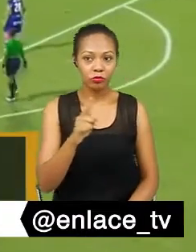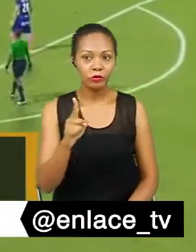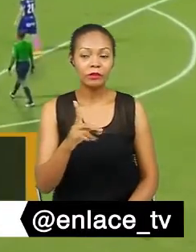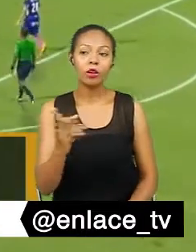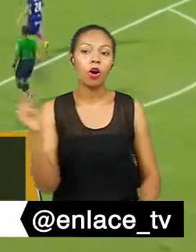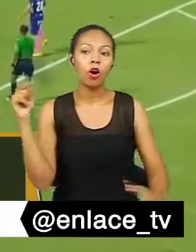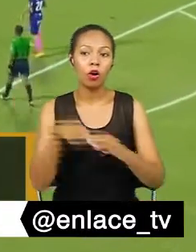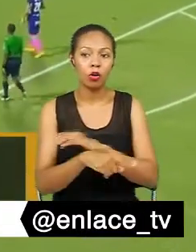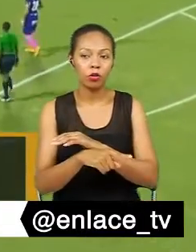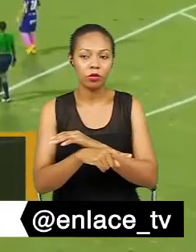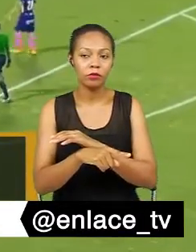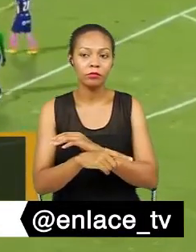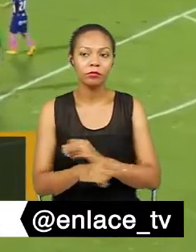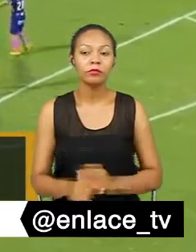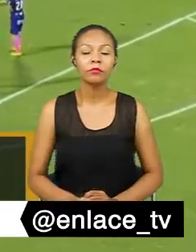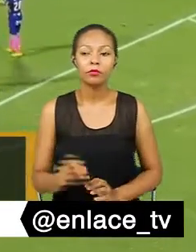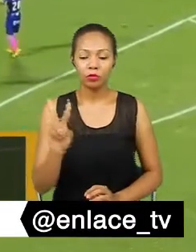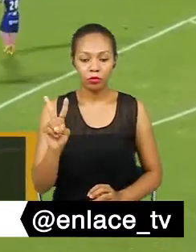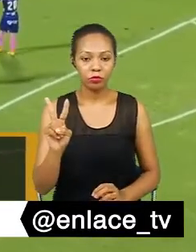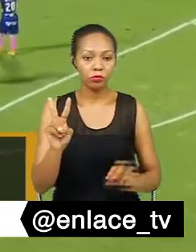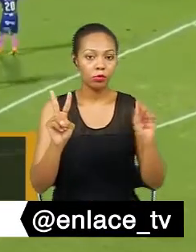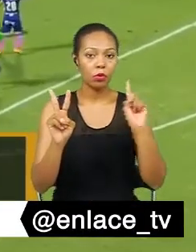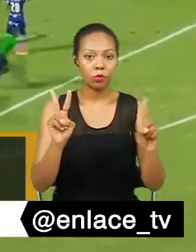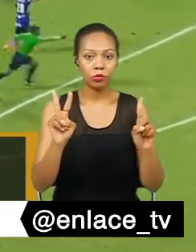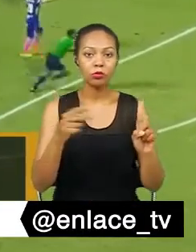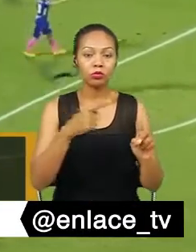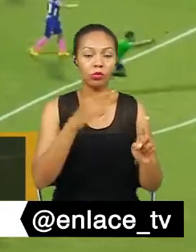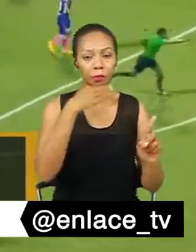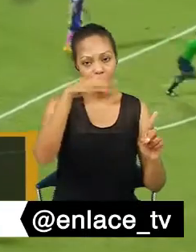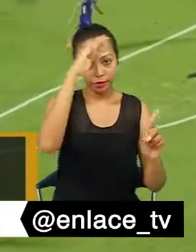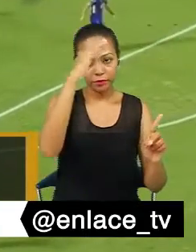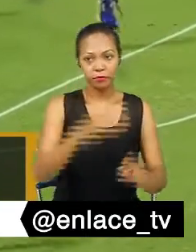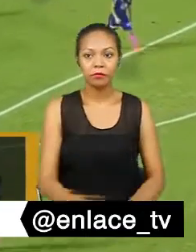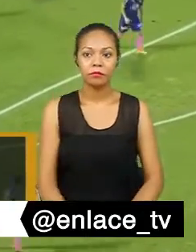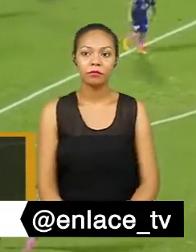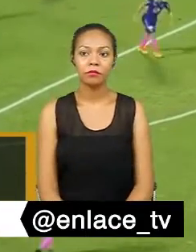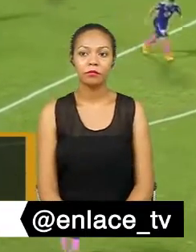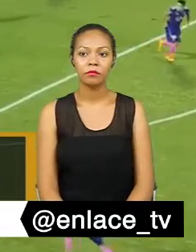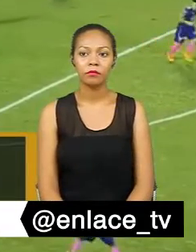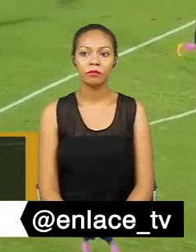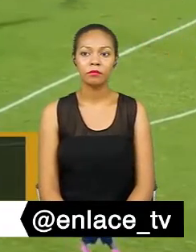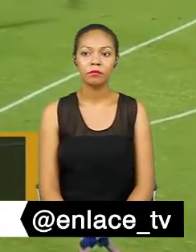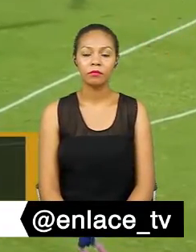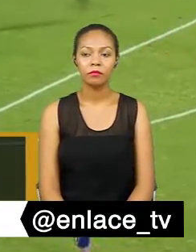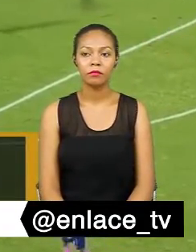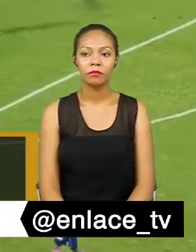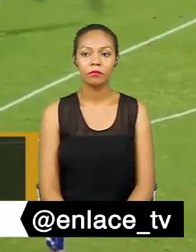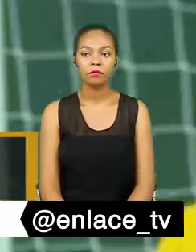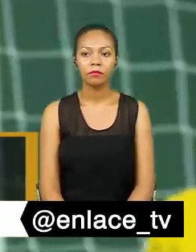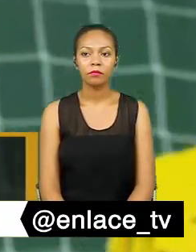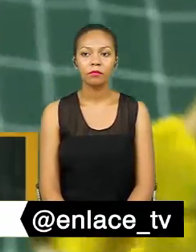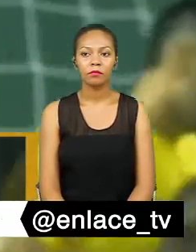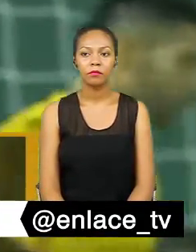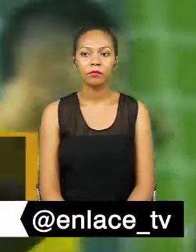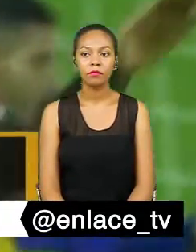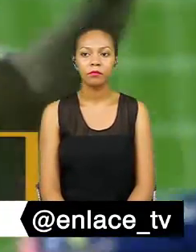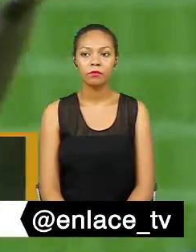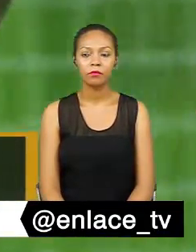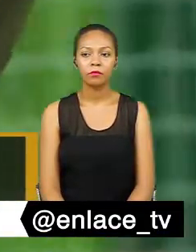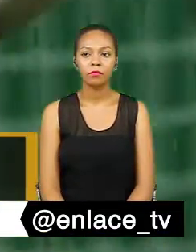David Cabezas por el 2-1 para el Deportivo Independiente Medellín. ¡Gol! ¡Gol! ¡Gol! ¡Gol! ¡Gol! ¡Gol! ¡Gol! ¡Gol!